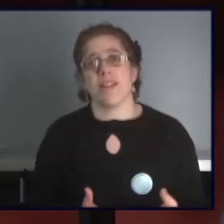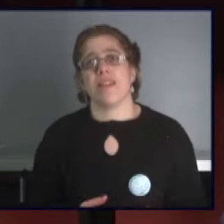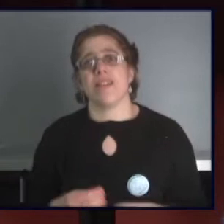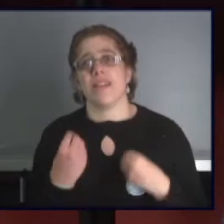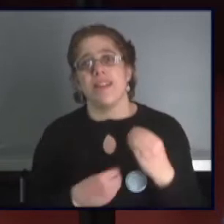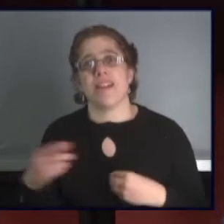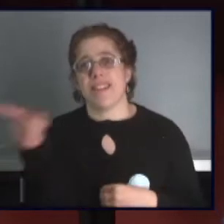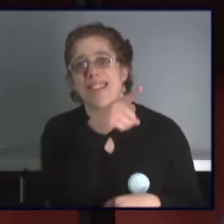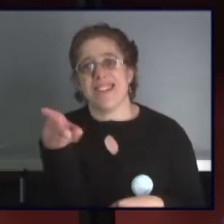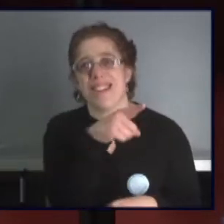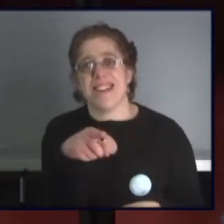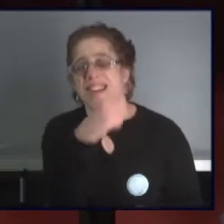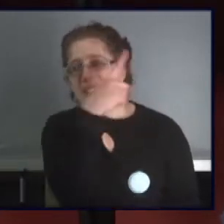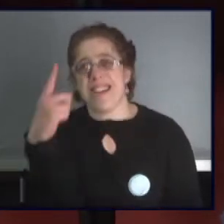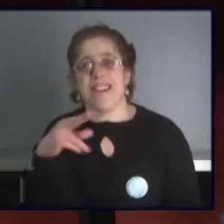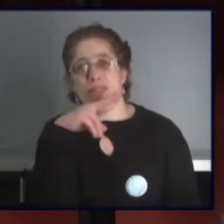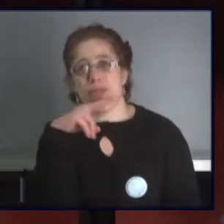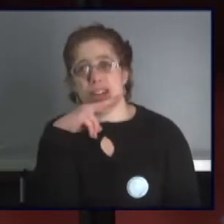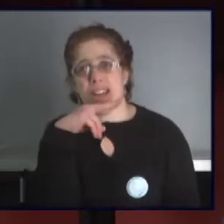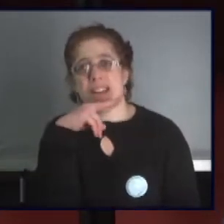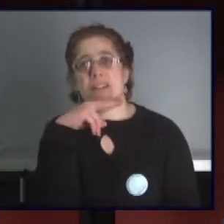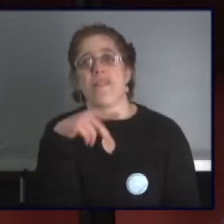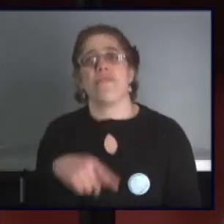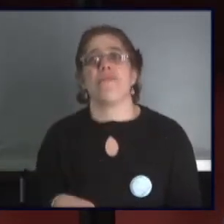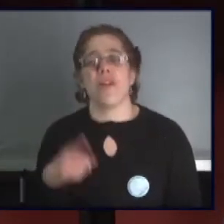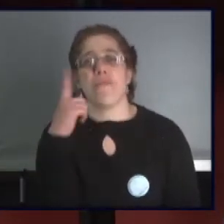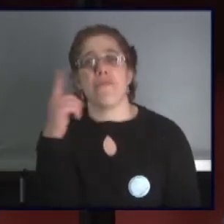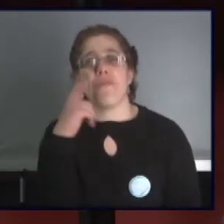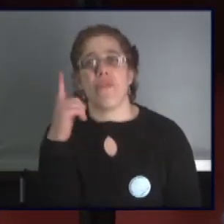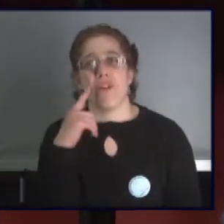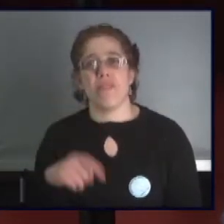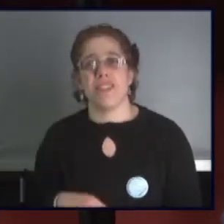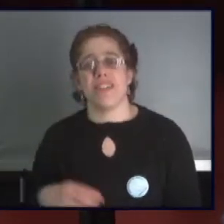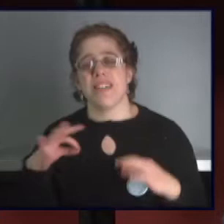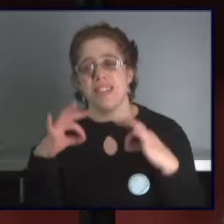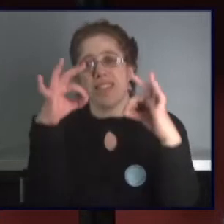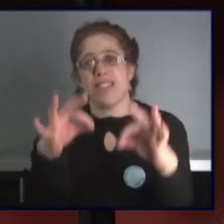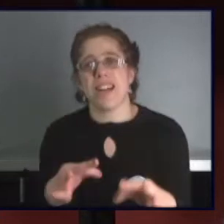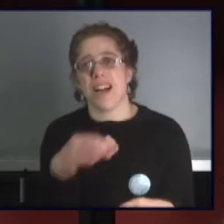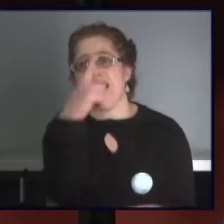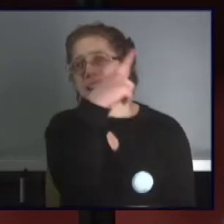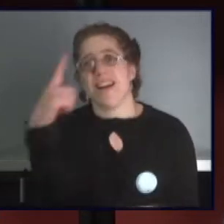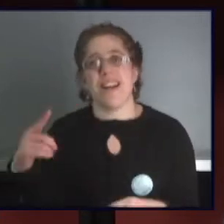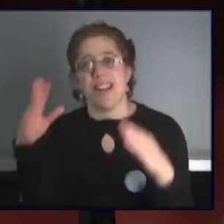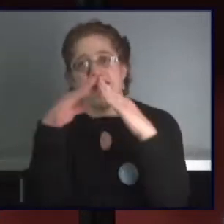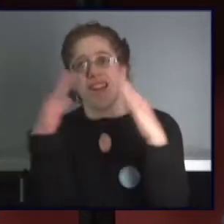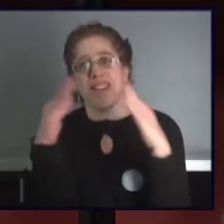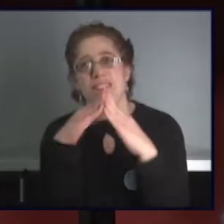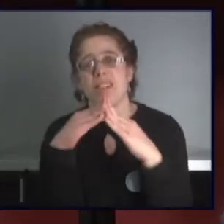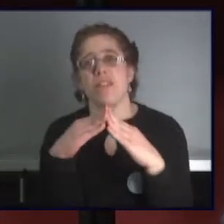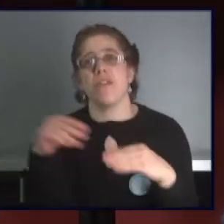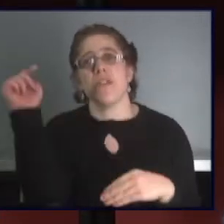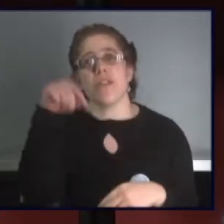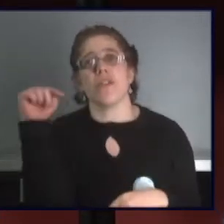con ustedes cada viernes en vivo con esta televisión que queremos hacer llegar a todos sus hogares hoy tenemos